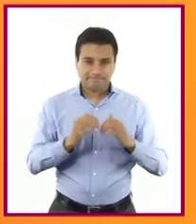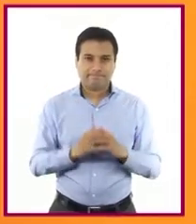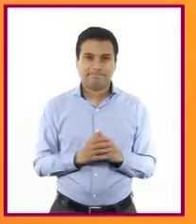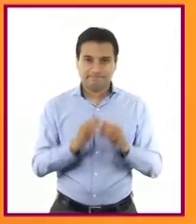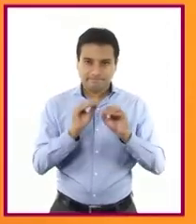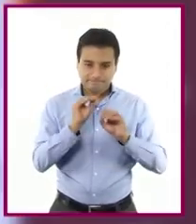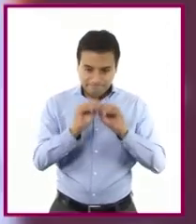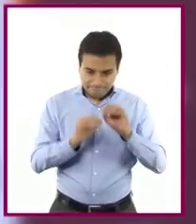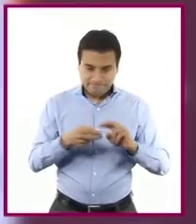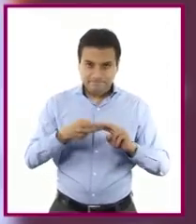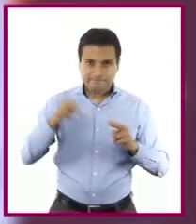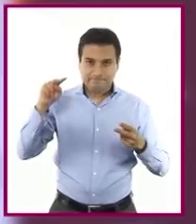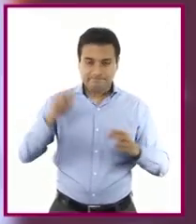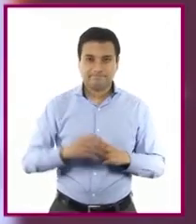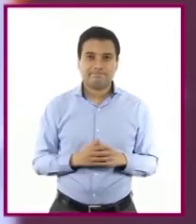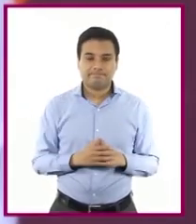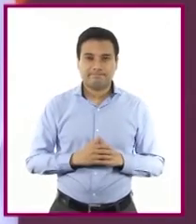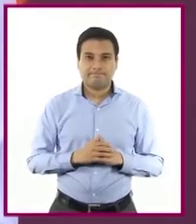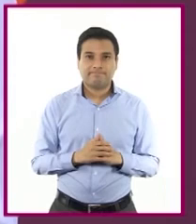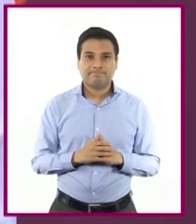Manipulación genética.